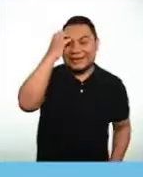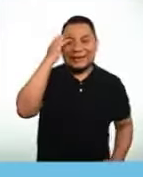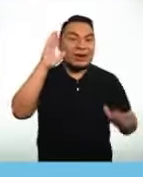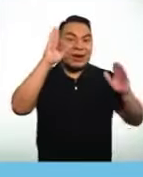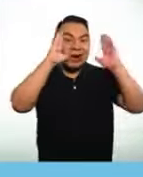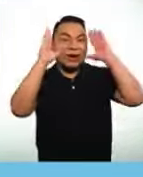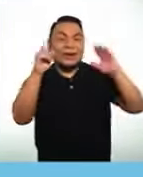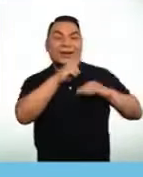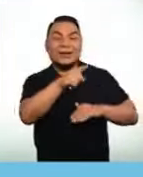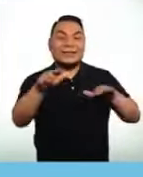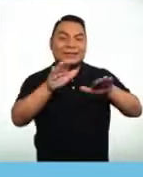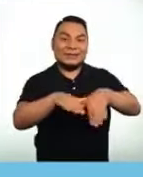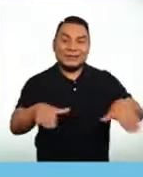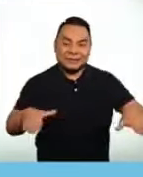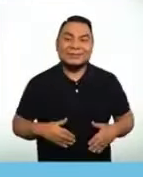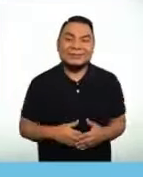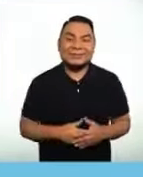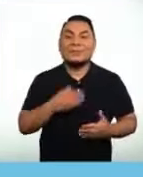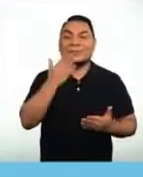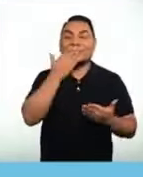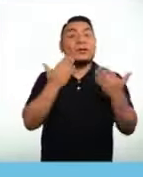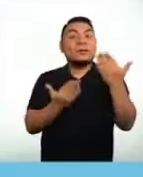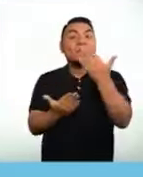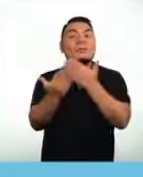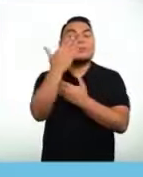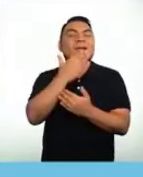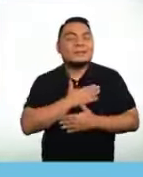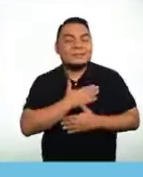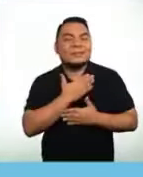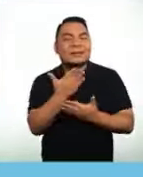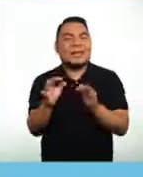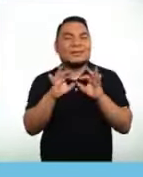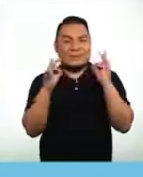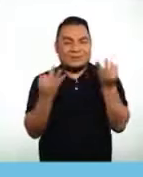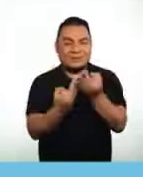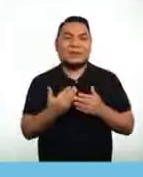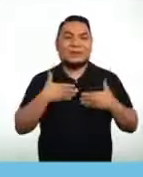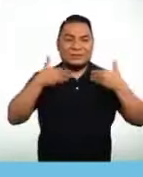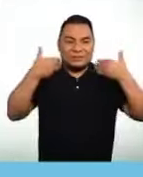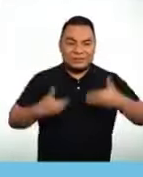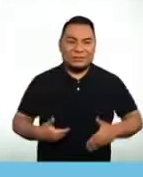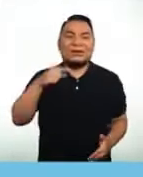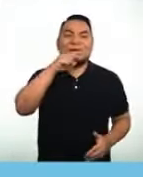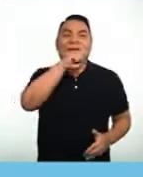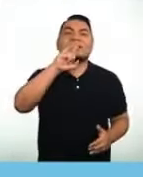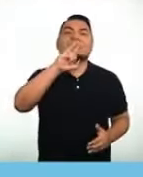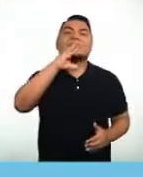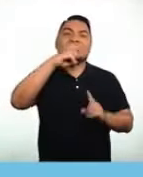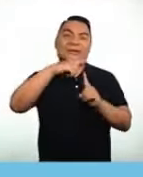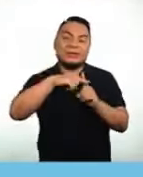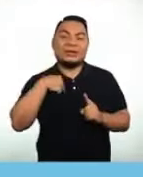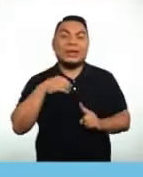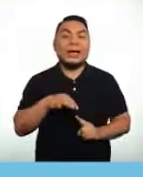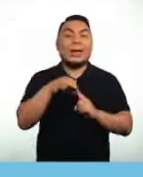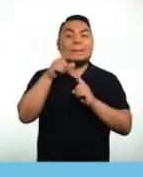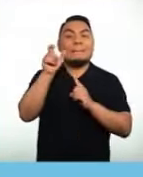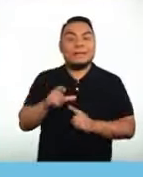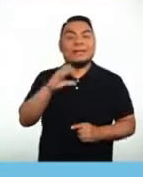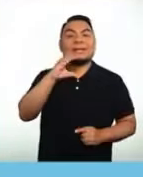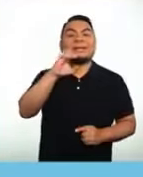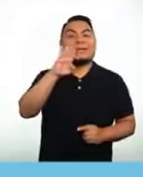Hola Daniel, hola niñas y niños, buenos días queridas familias, soy Suset